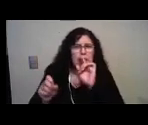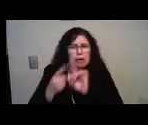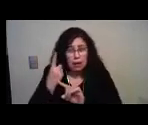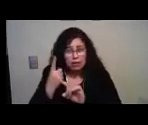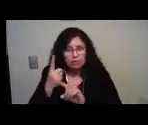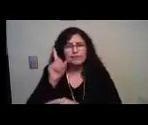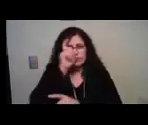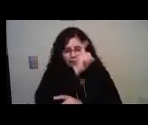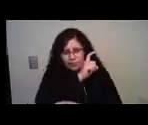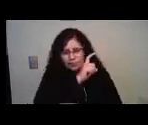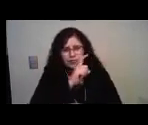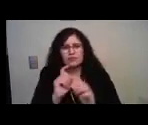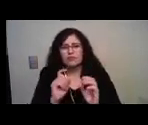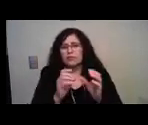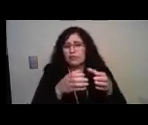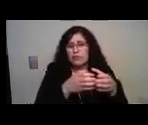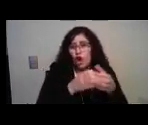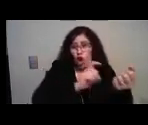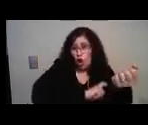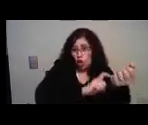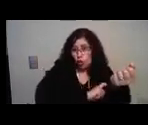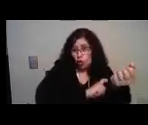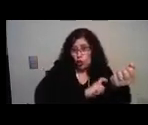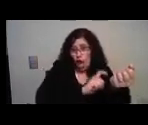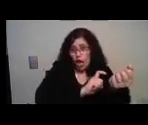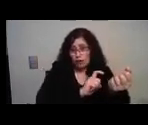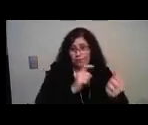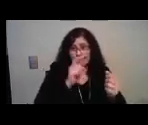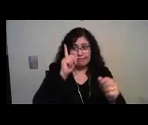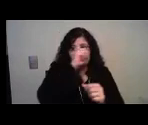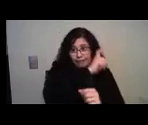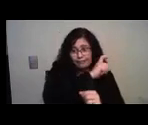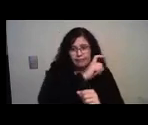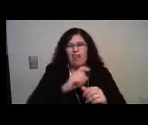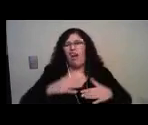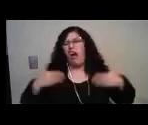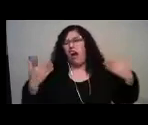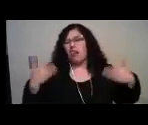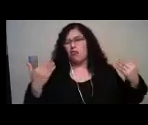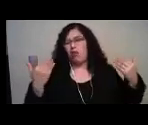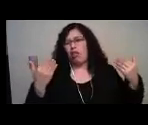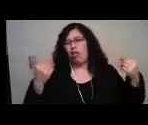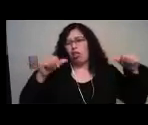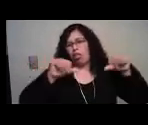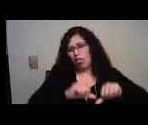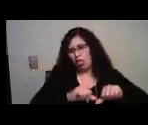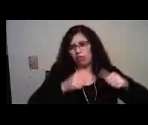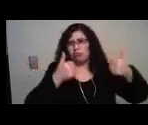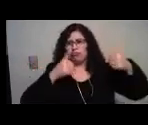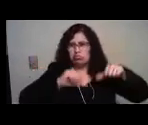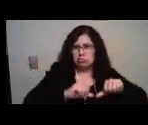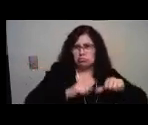se dividen en conductuales, ¿cierto? Alteraciones del trastorno del estado de ánimo, ¿cierto?